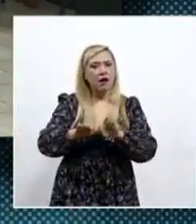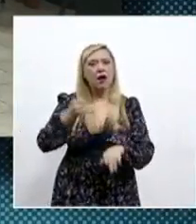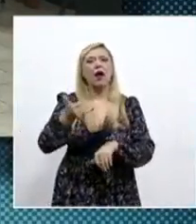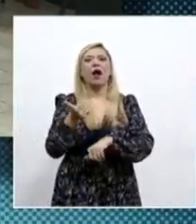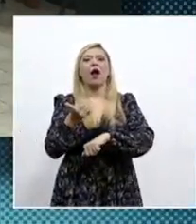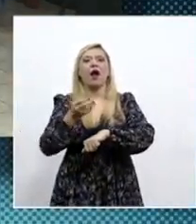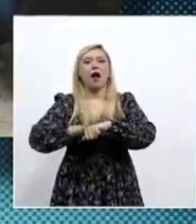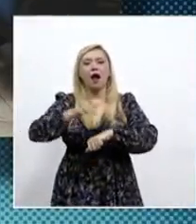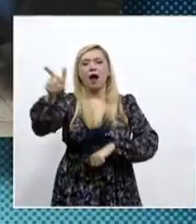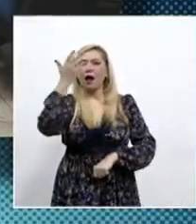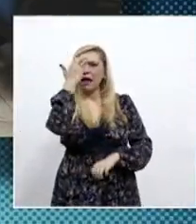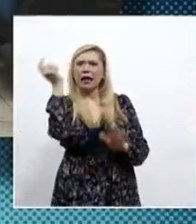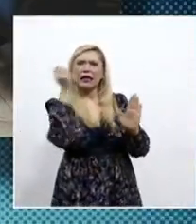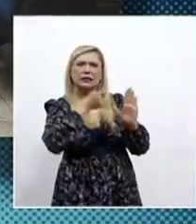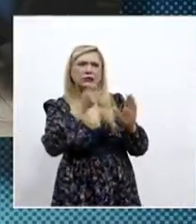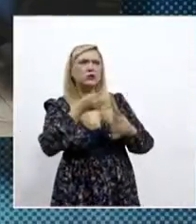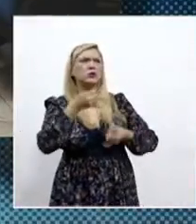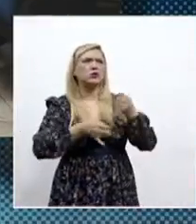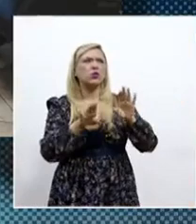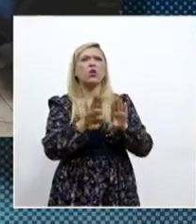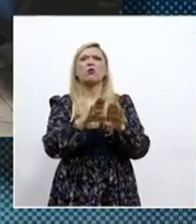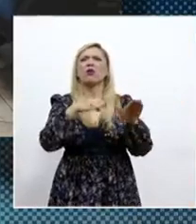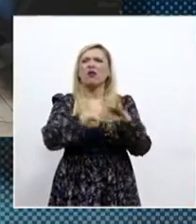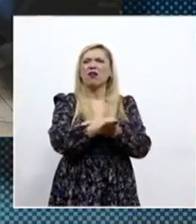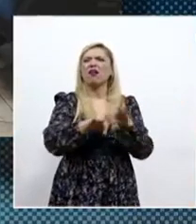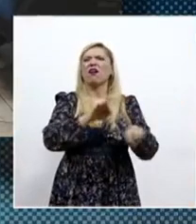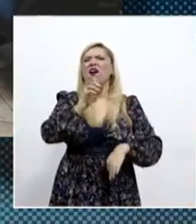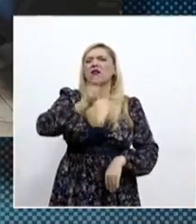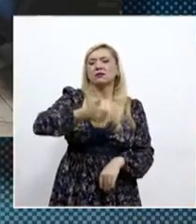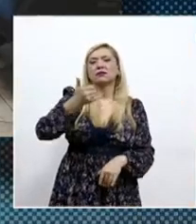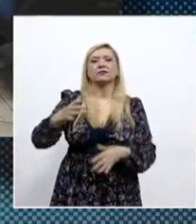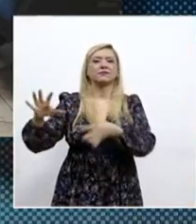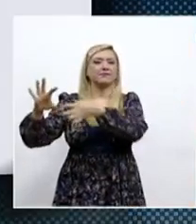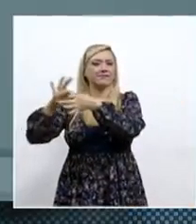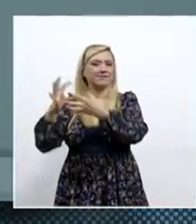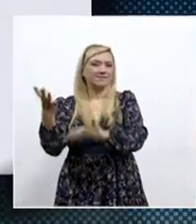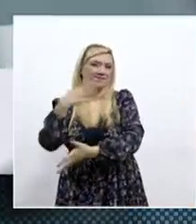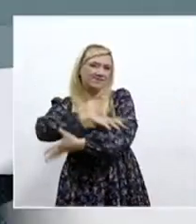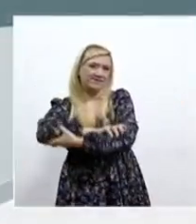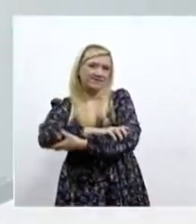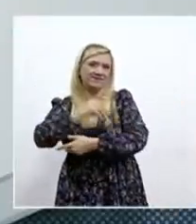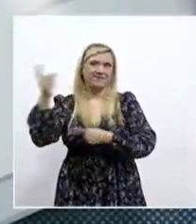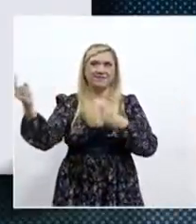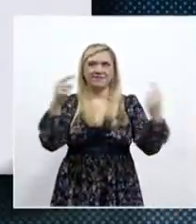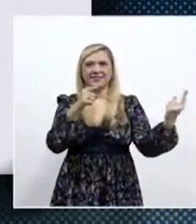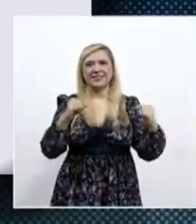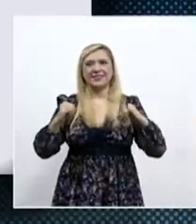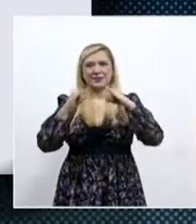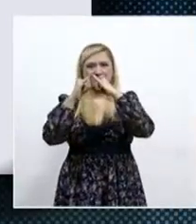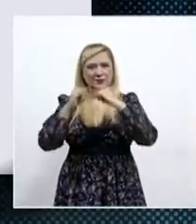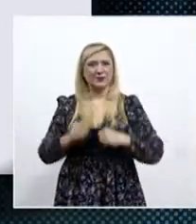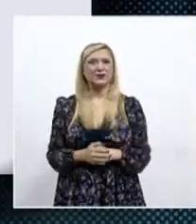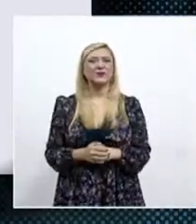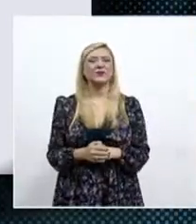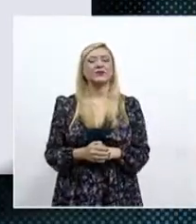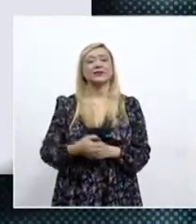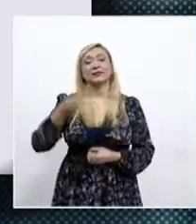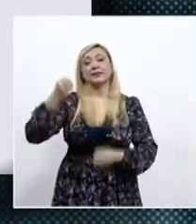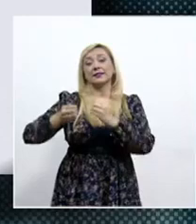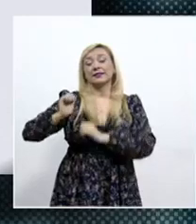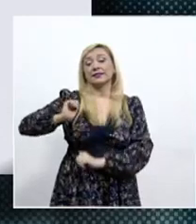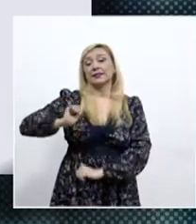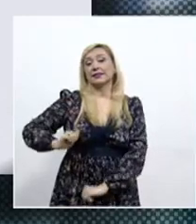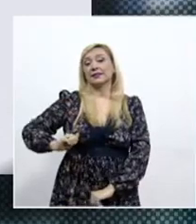Y de cara a ese proceso federal, el Tribunal Electoral ha desarrollado una serie